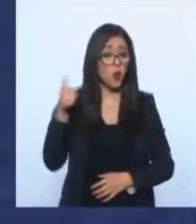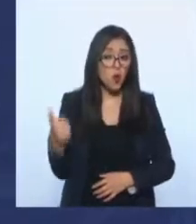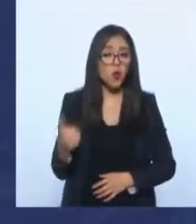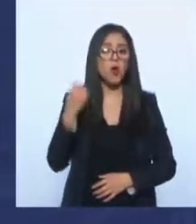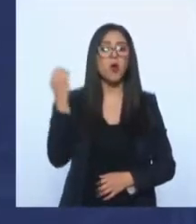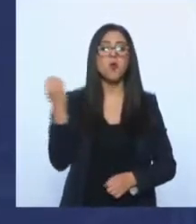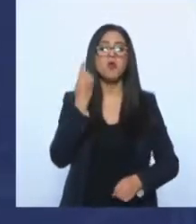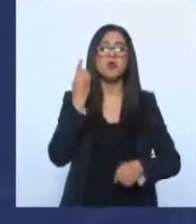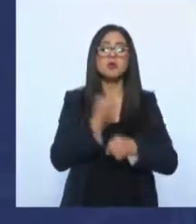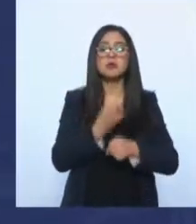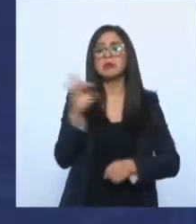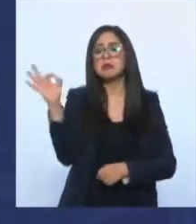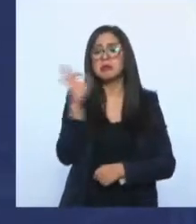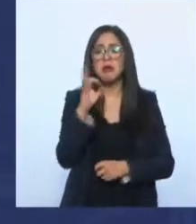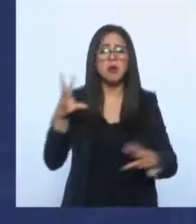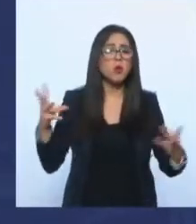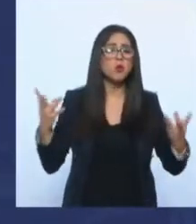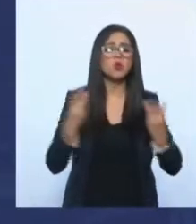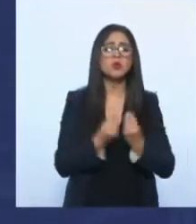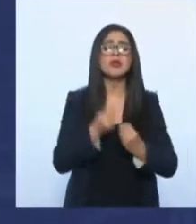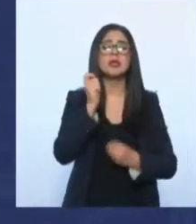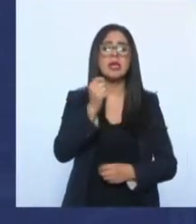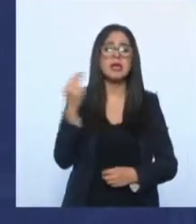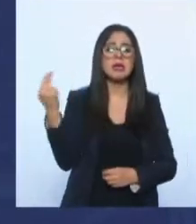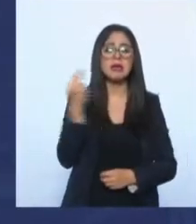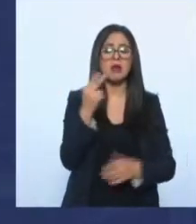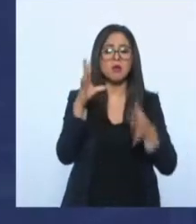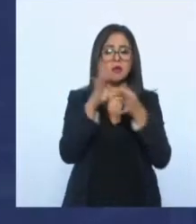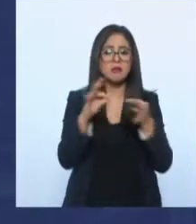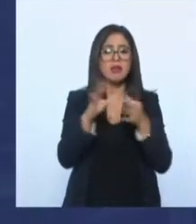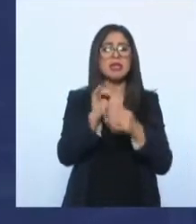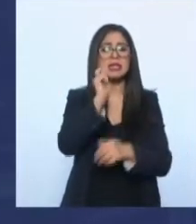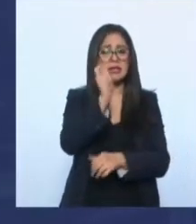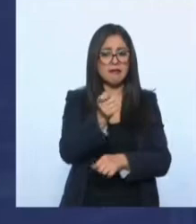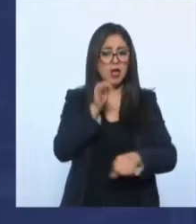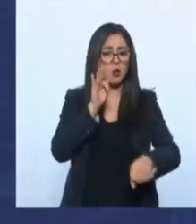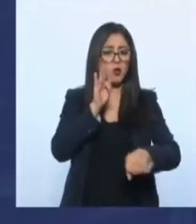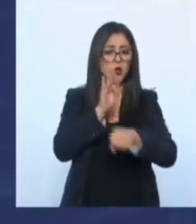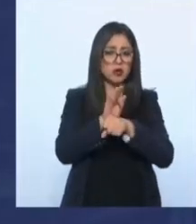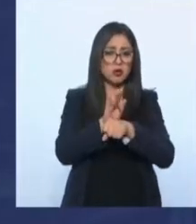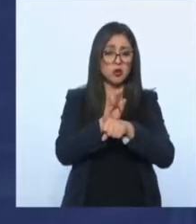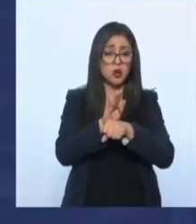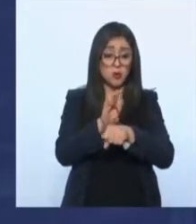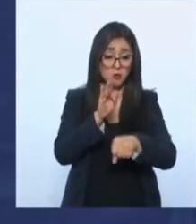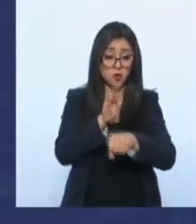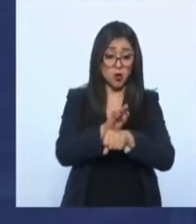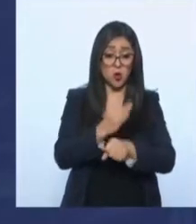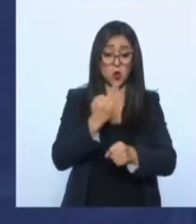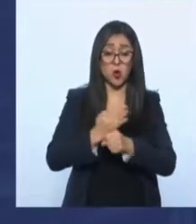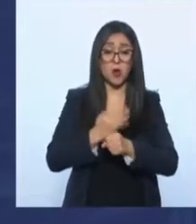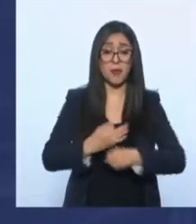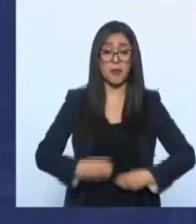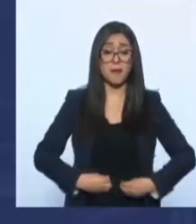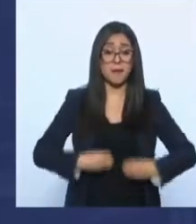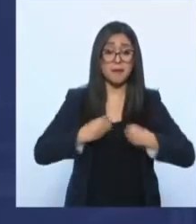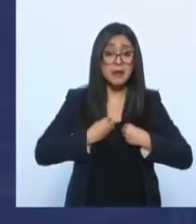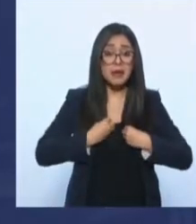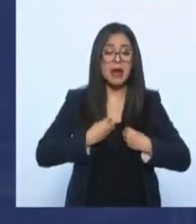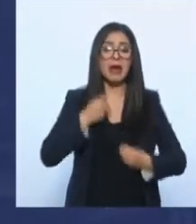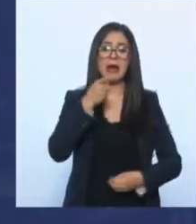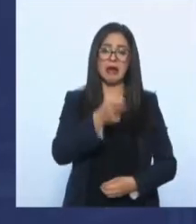y que a lo mejor podría venir en conjunto es hablar de la protección. La protección en vida es muy importante que también la